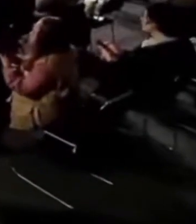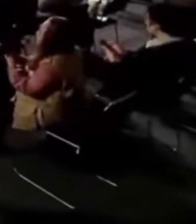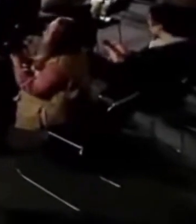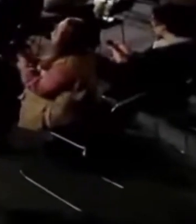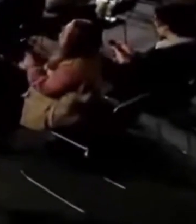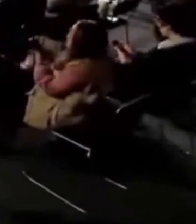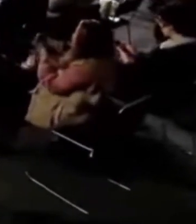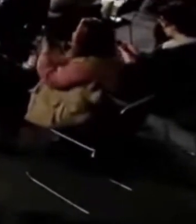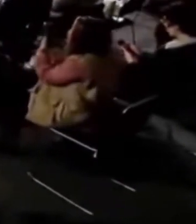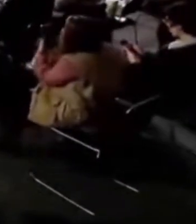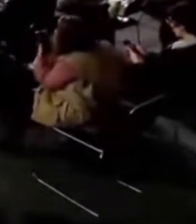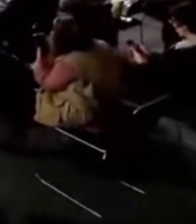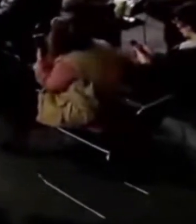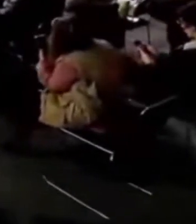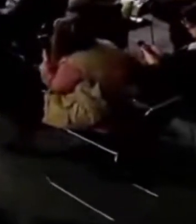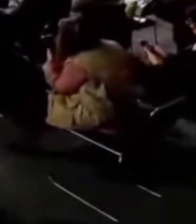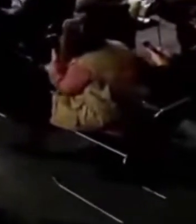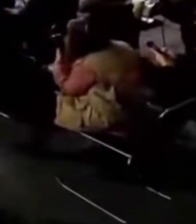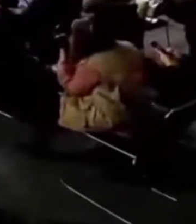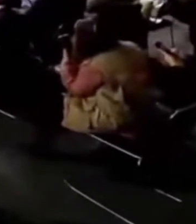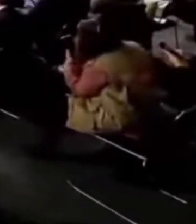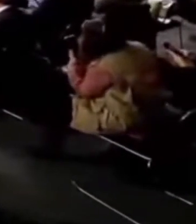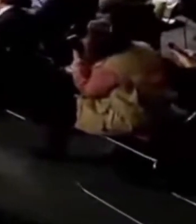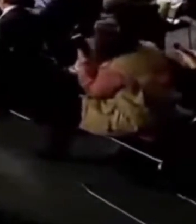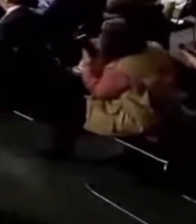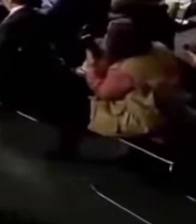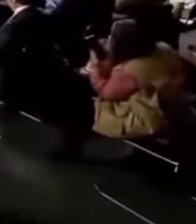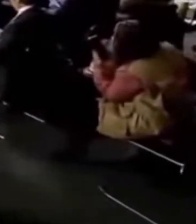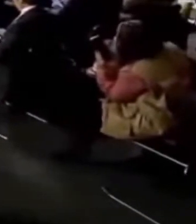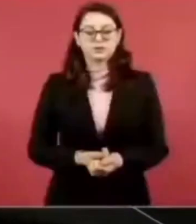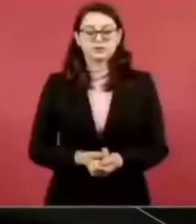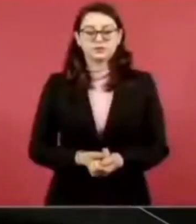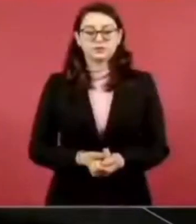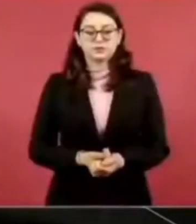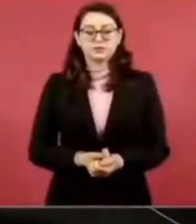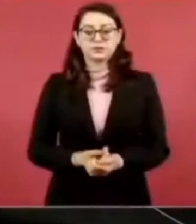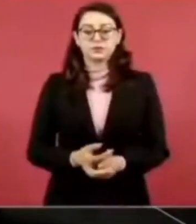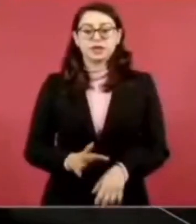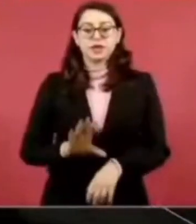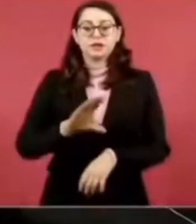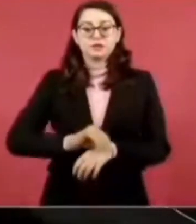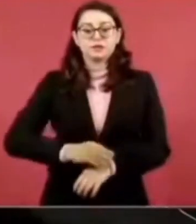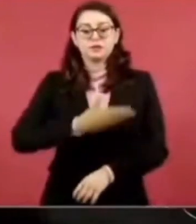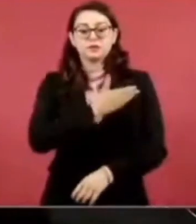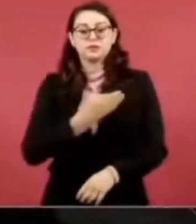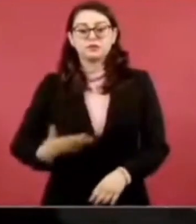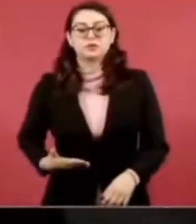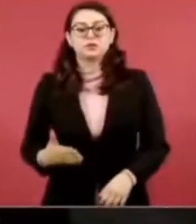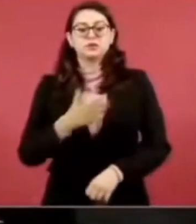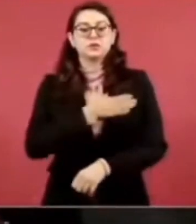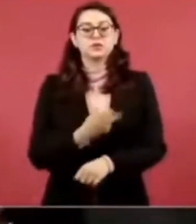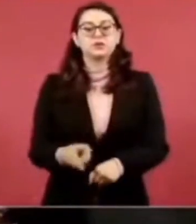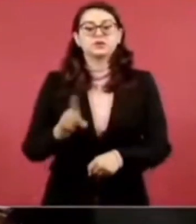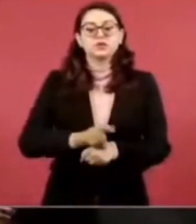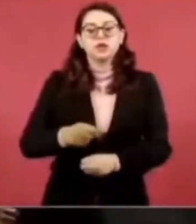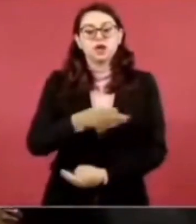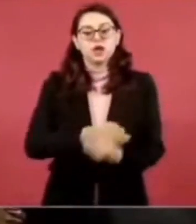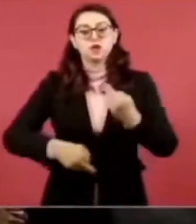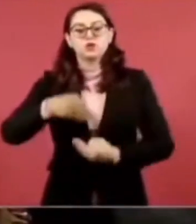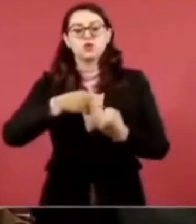Con su permiso, señor presidente, muy buenos días a todas y todos ustedes. Hoy en el Pulso de la